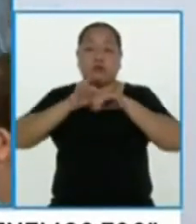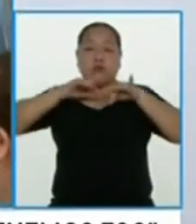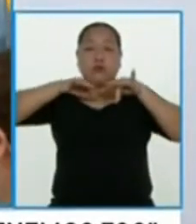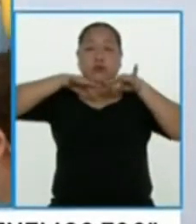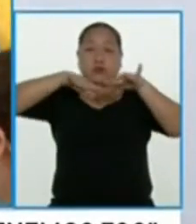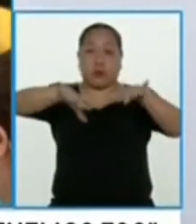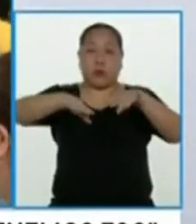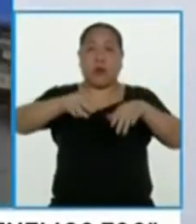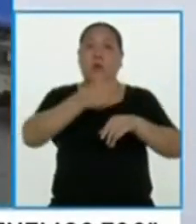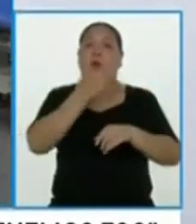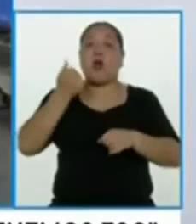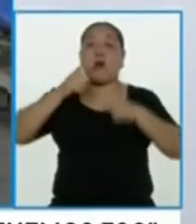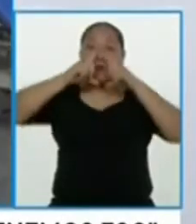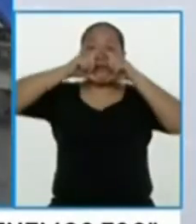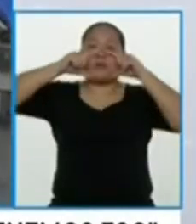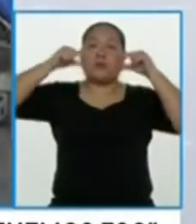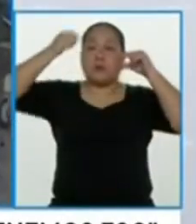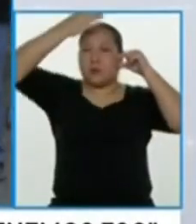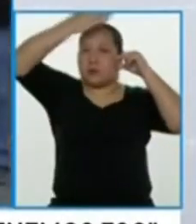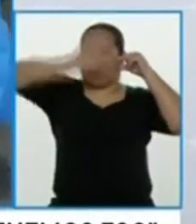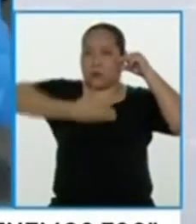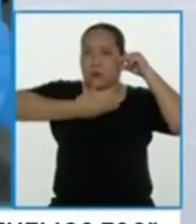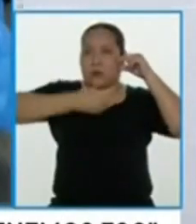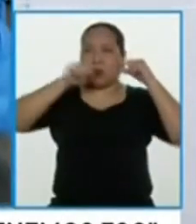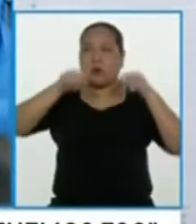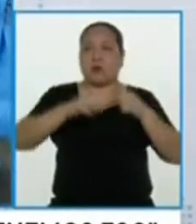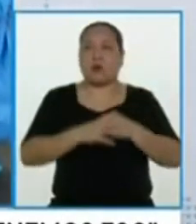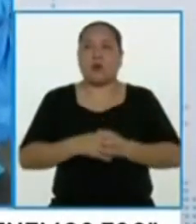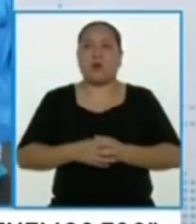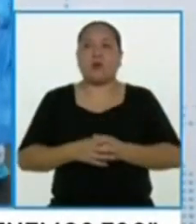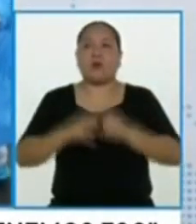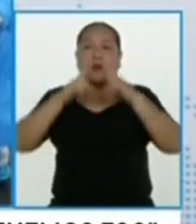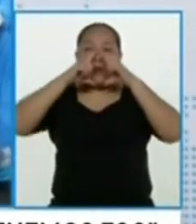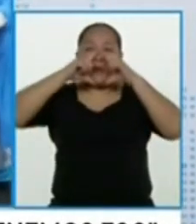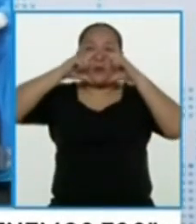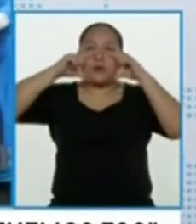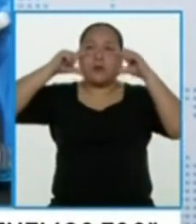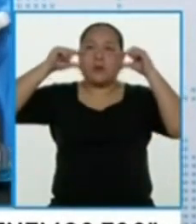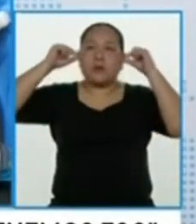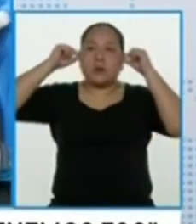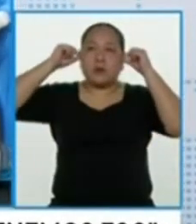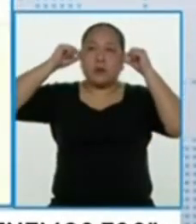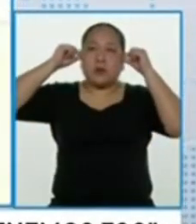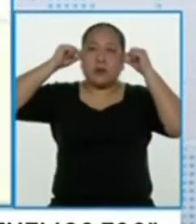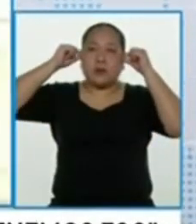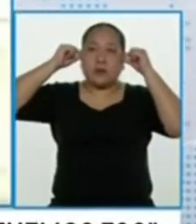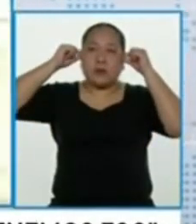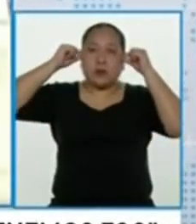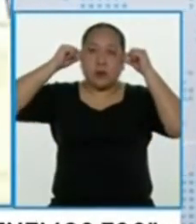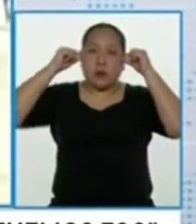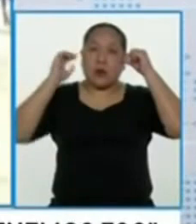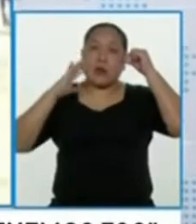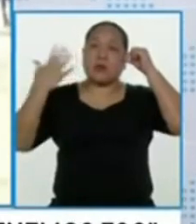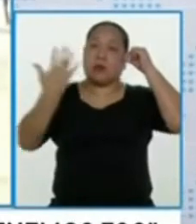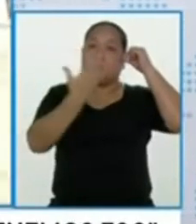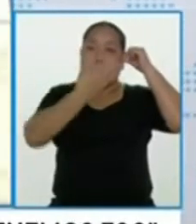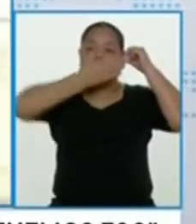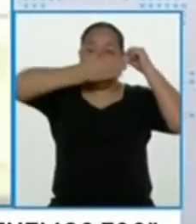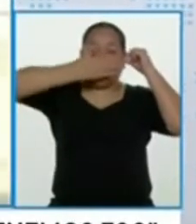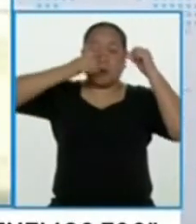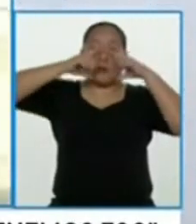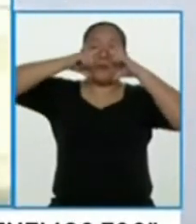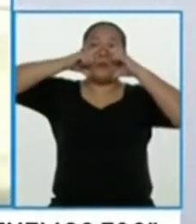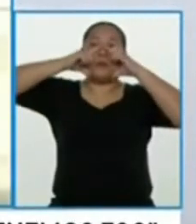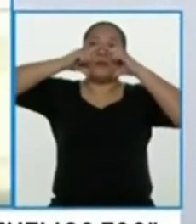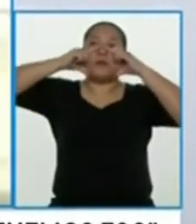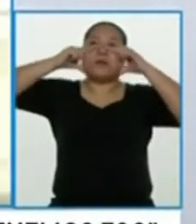mejor, ¿no? Pero si tú te pones una mascarilla quirúrgica, que son mucho más baratas, que cuestan un sol, encima te pones tu mascarilla de tela y te aseguras de que te ajuste